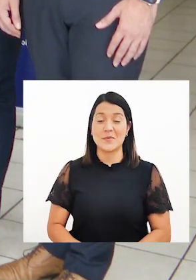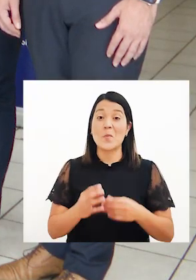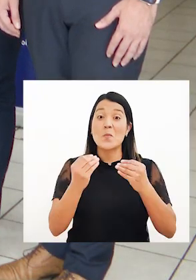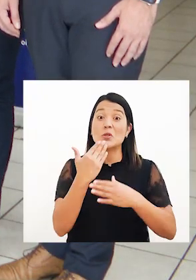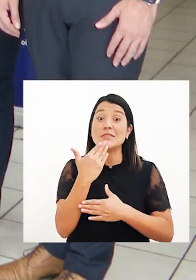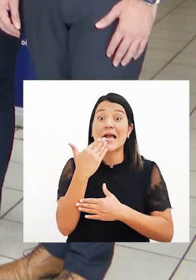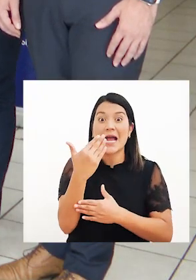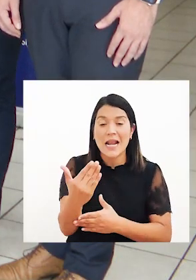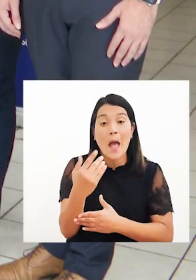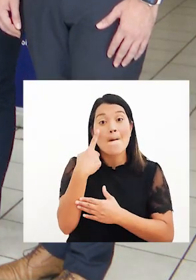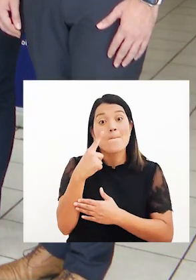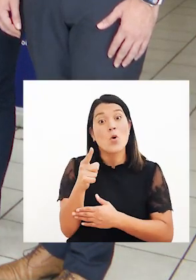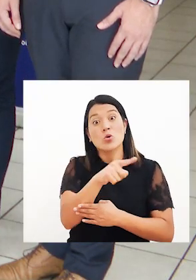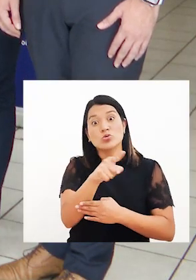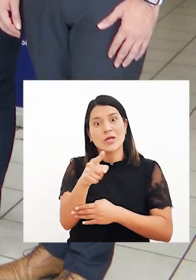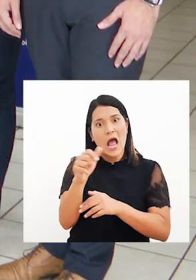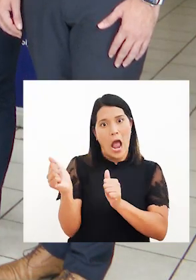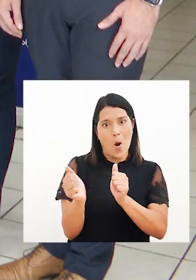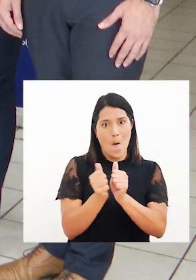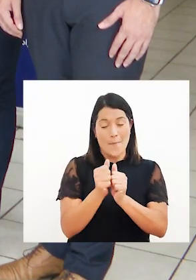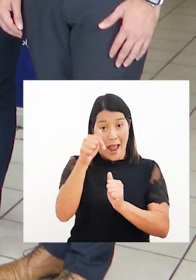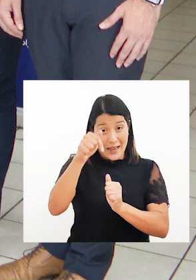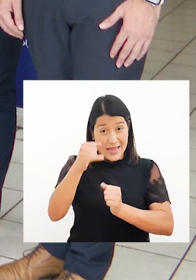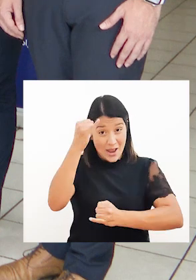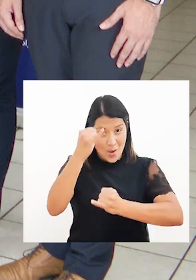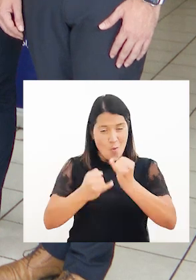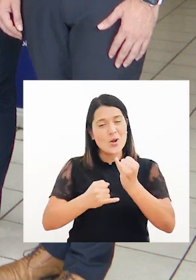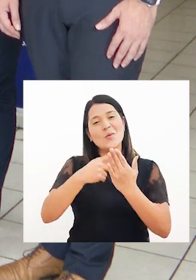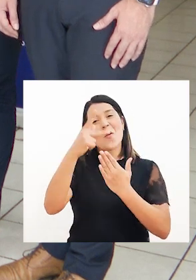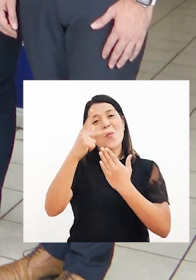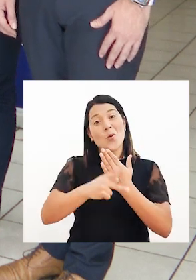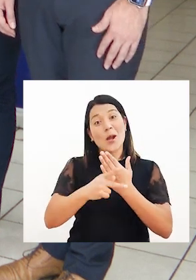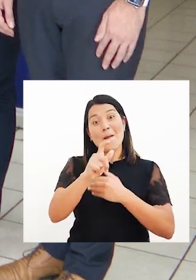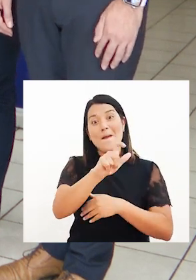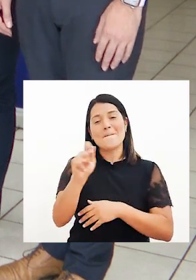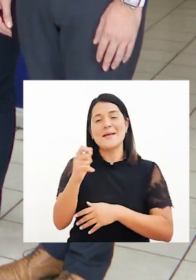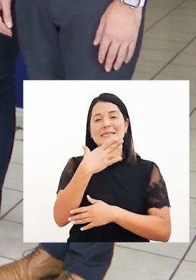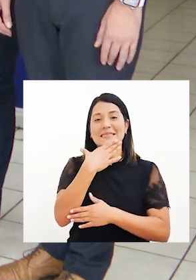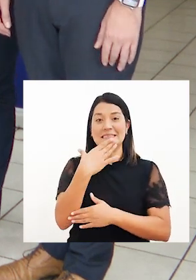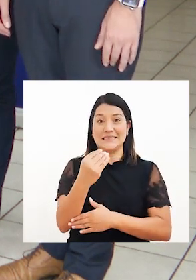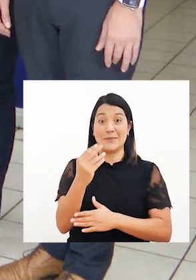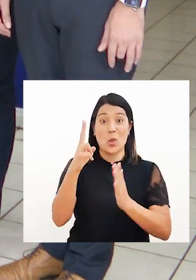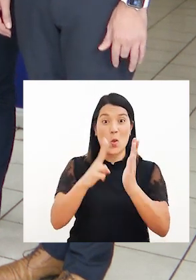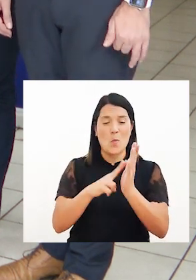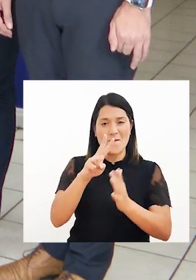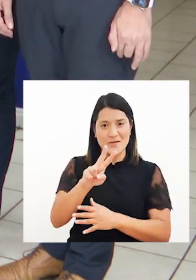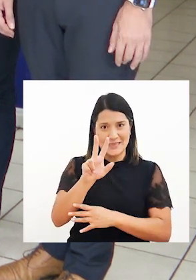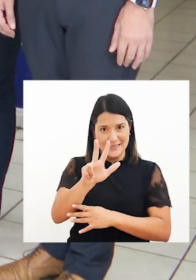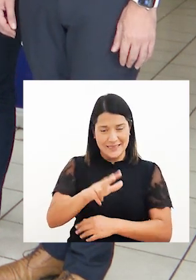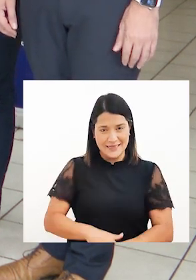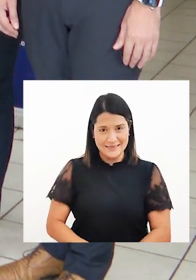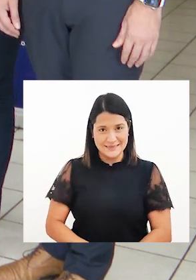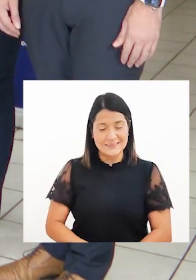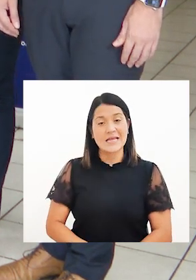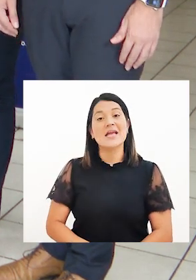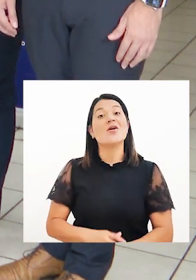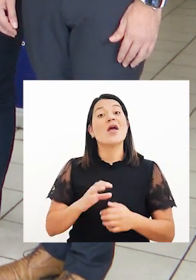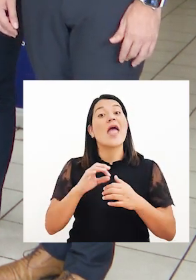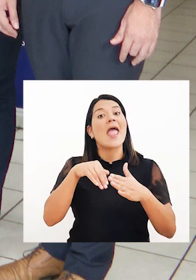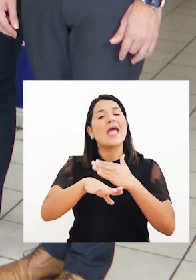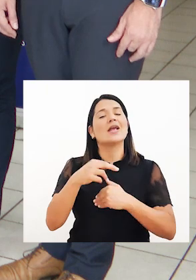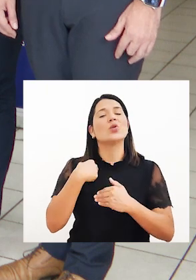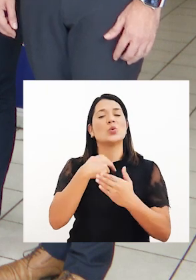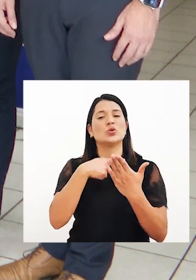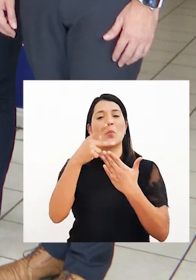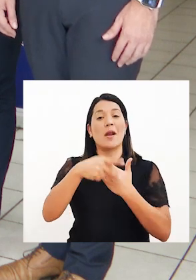Muchísimas gracias por estarnos acompañando en esta última entrega del mes de diciembre 2023 en lo que es el